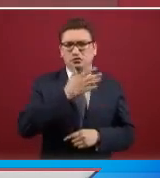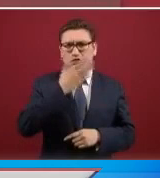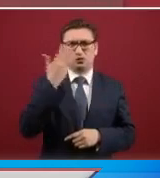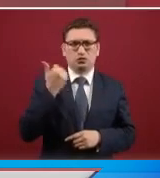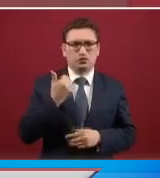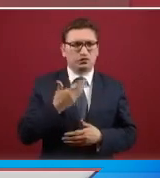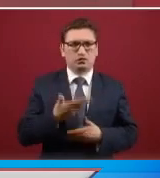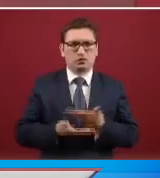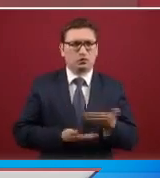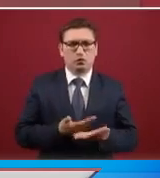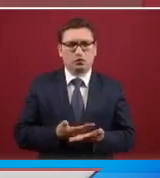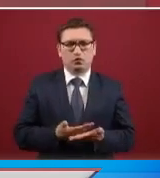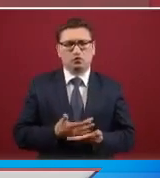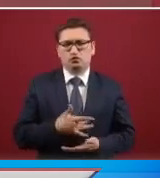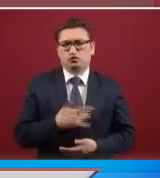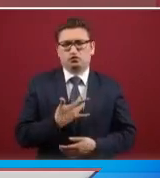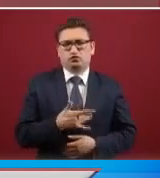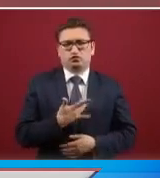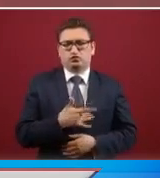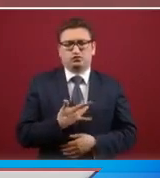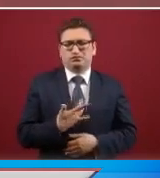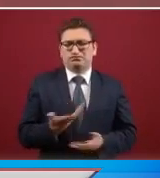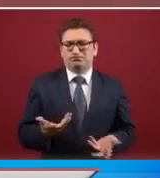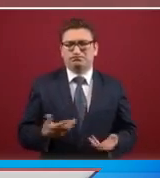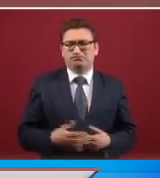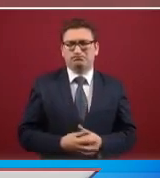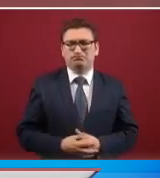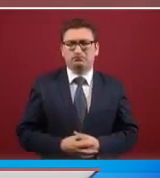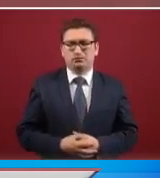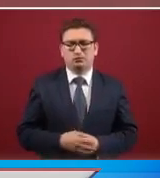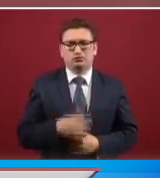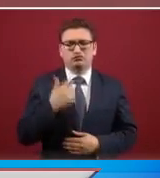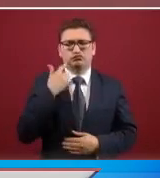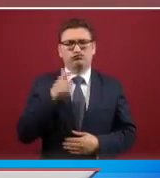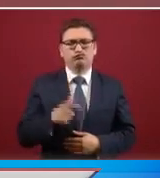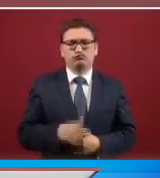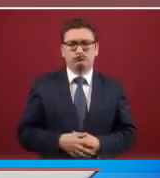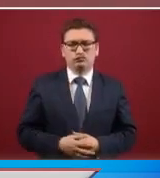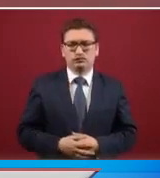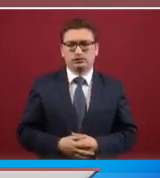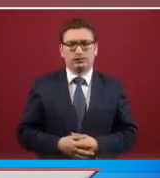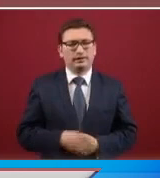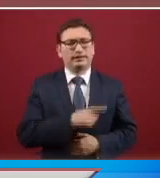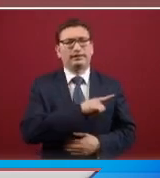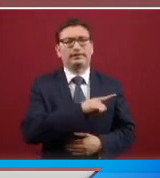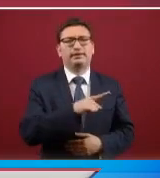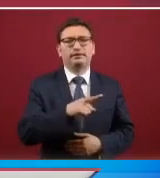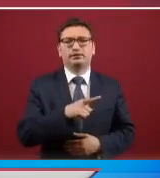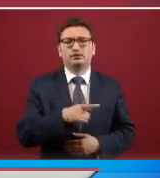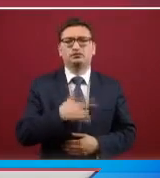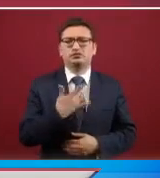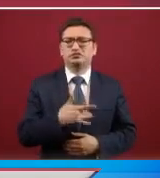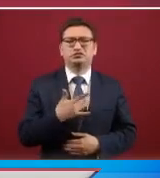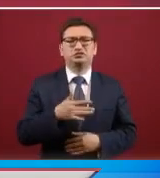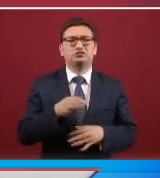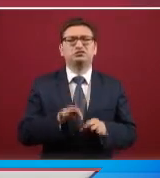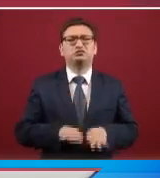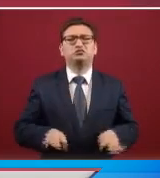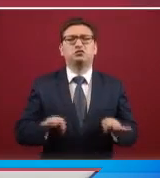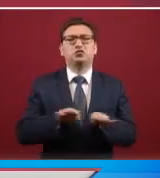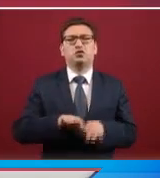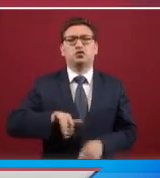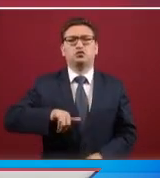las vidas faraónicas en las embajadas y consulados. El secretario de Relaciones Exteriores defenderá incluso personalmente los derechos de los